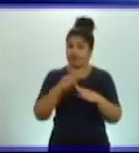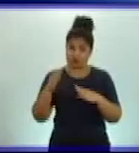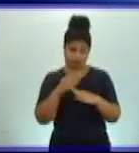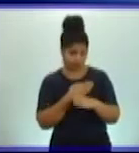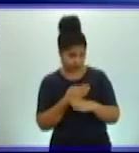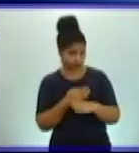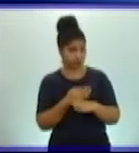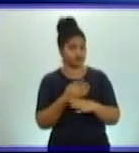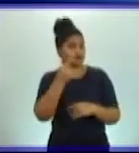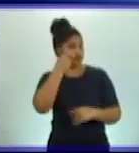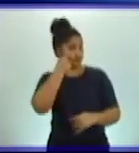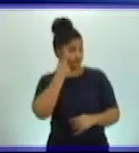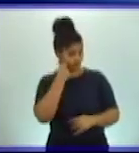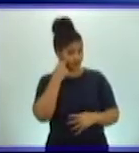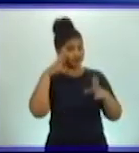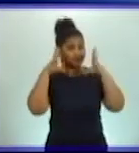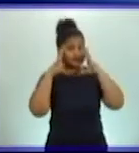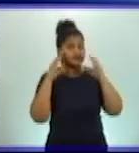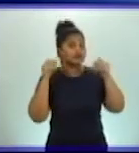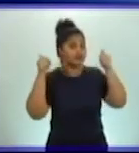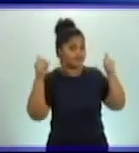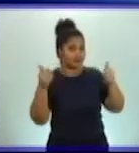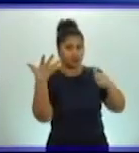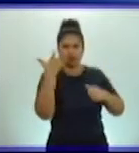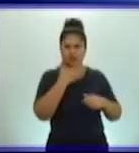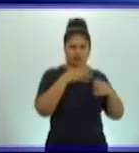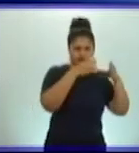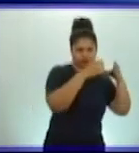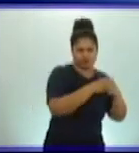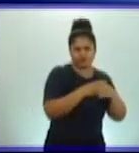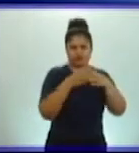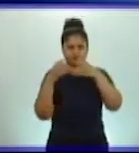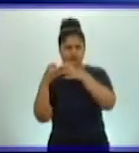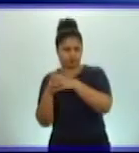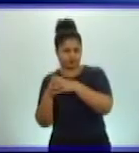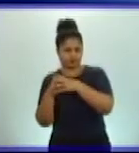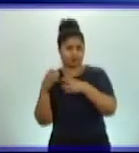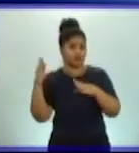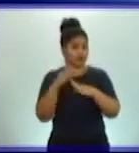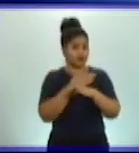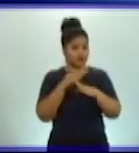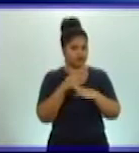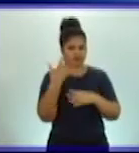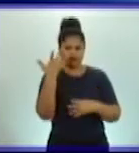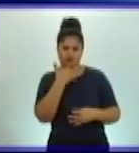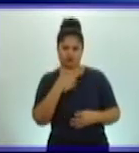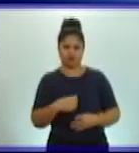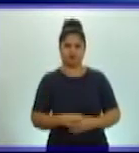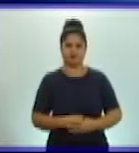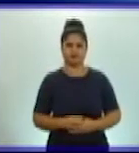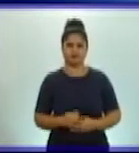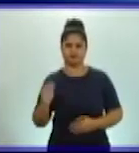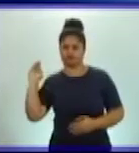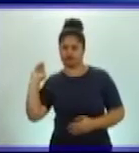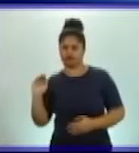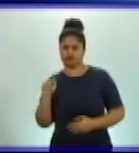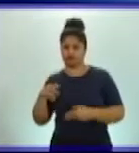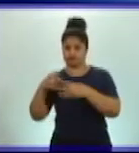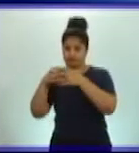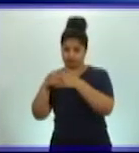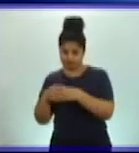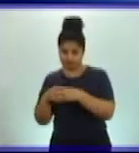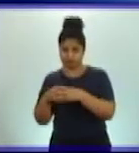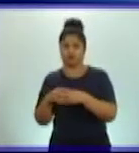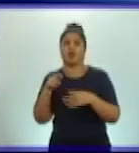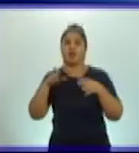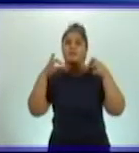América, sino de ese encuentro que hubo, que hizo, por supuesto, concesiones, cambios, que determinadas cosas